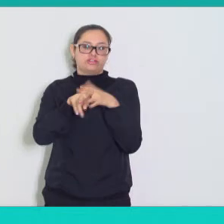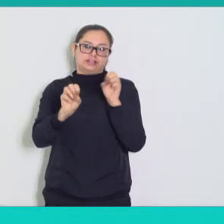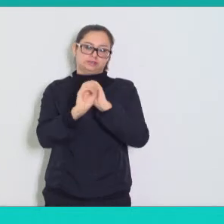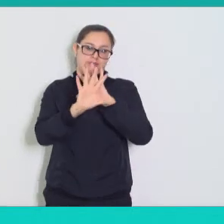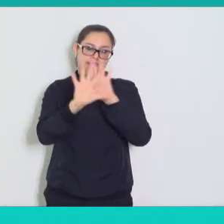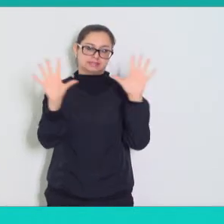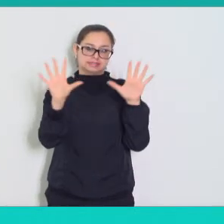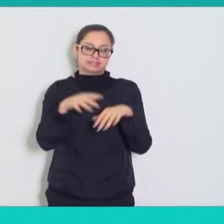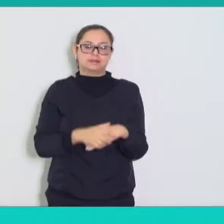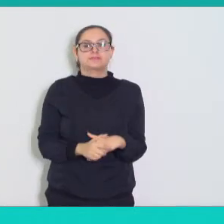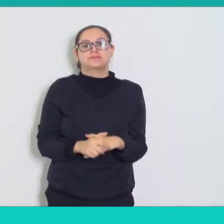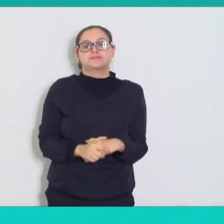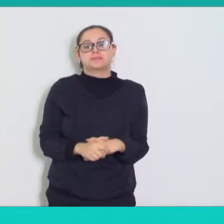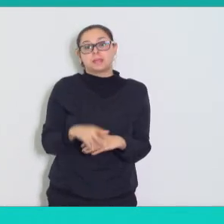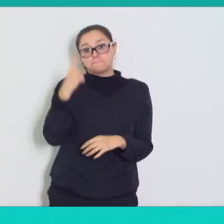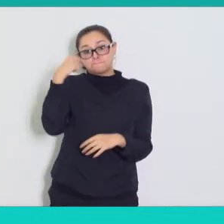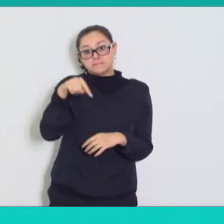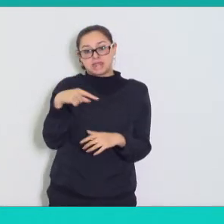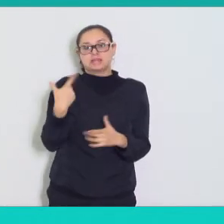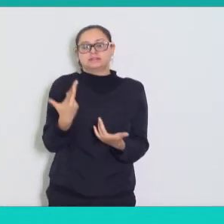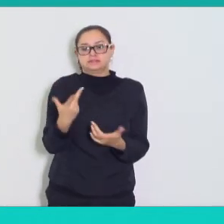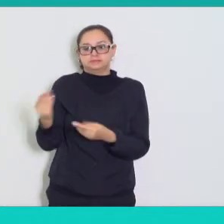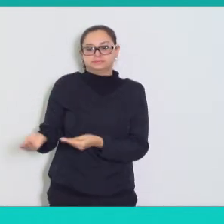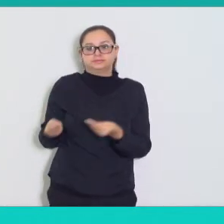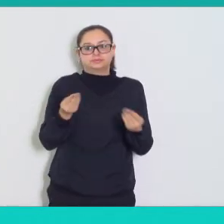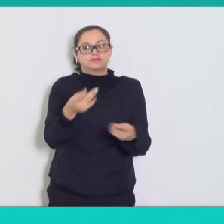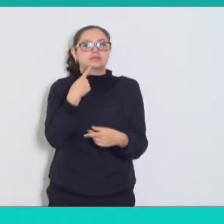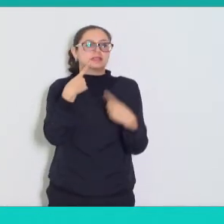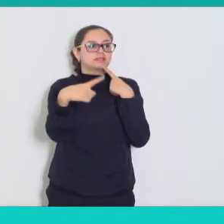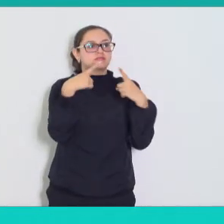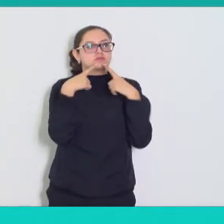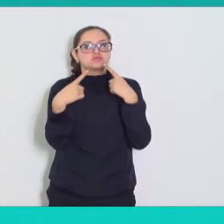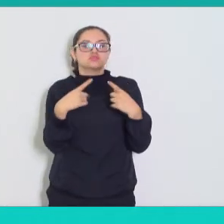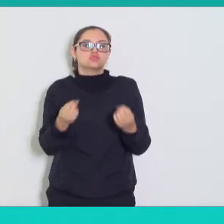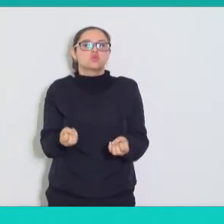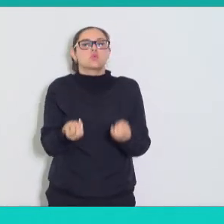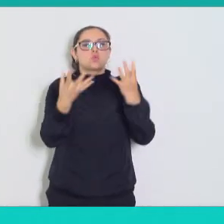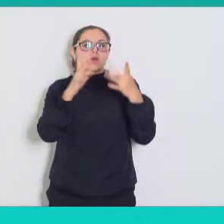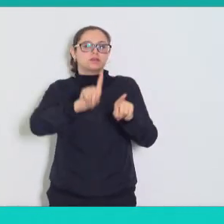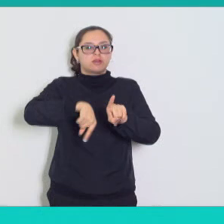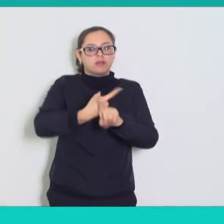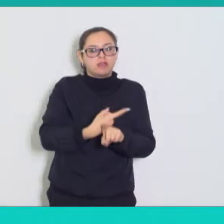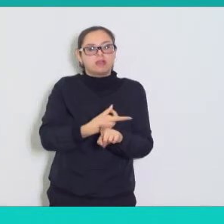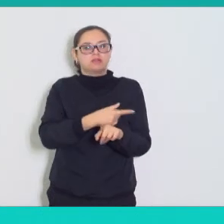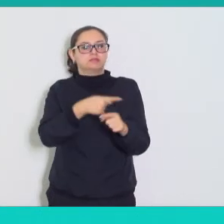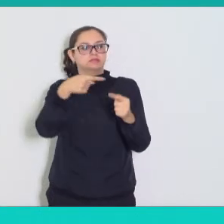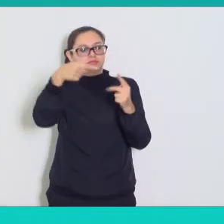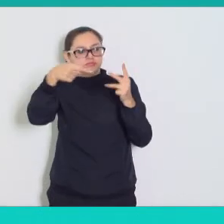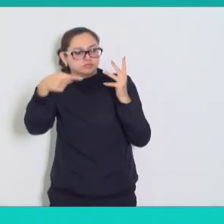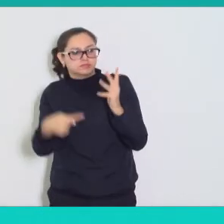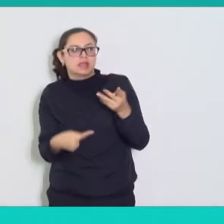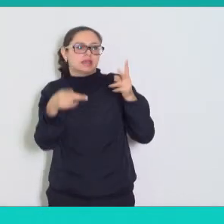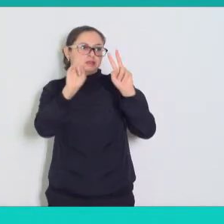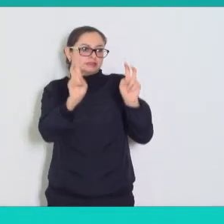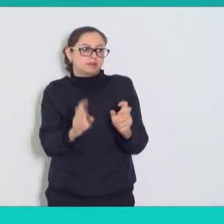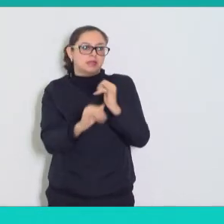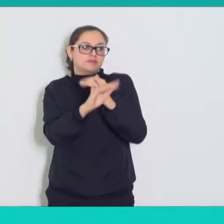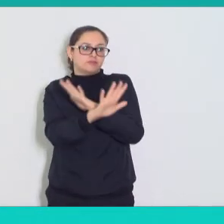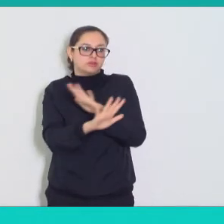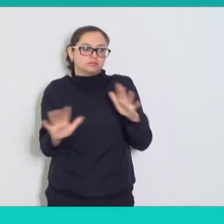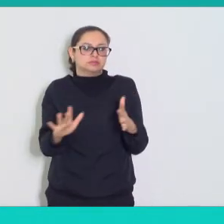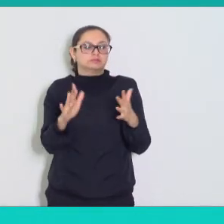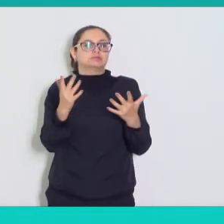y que entregue a la recurrente el número de denuncias por abuso sexual desagregado bajo los rubros de información